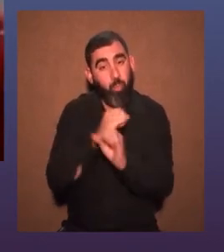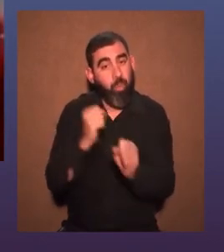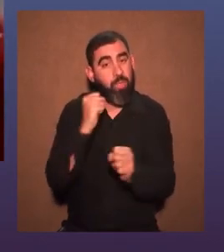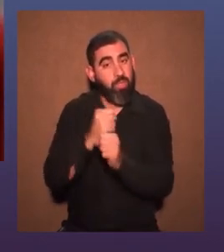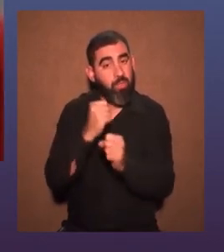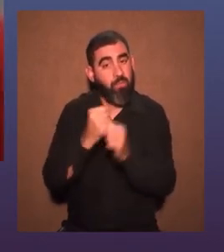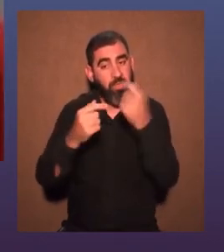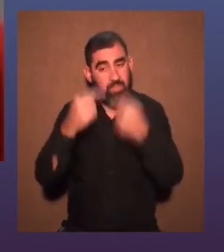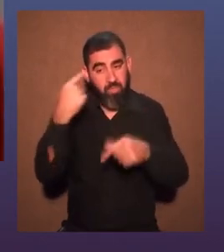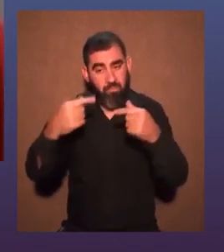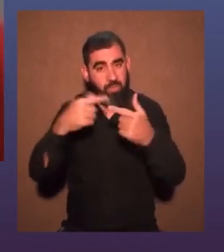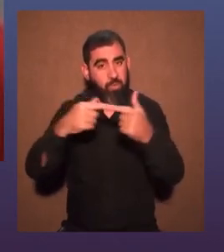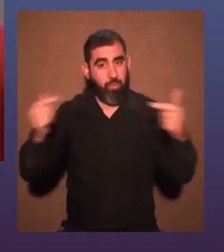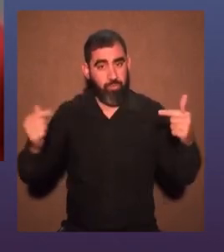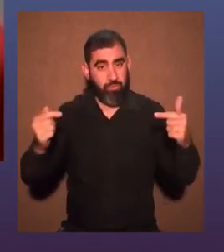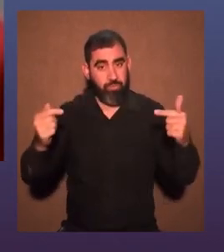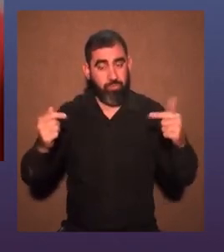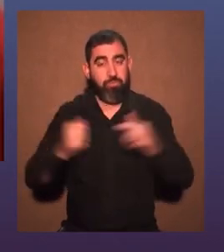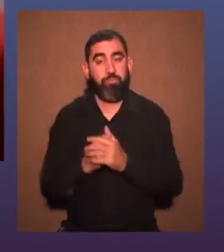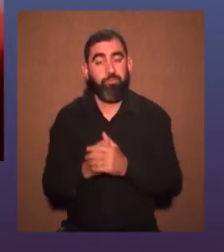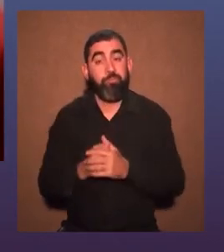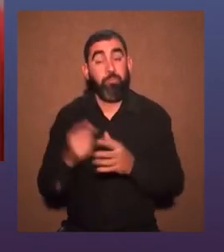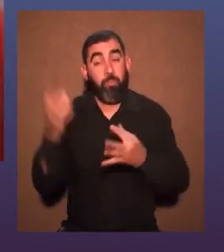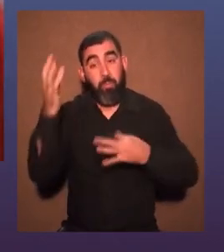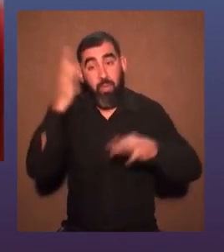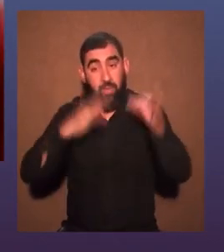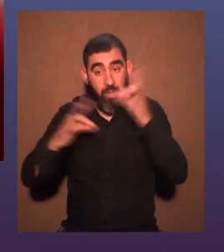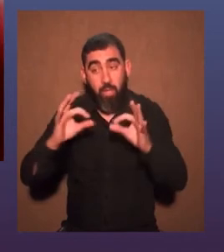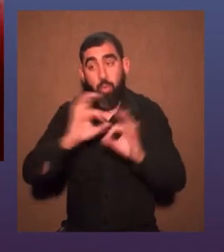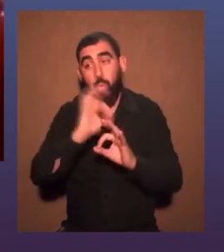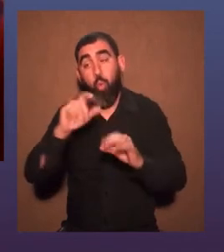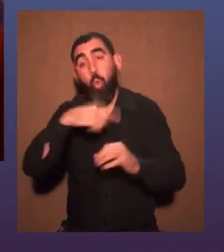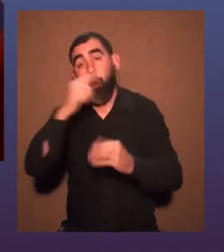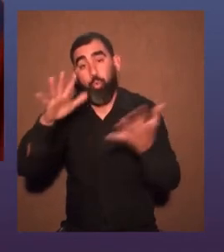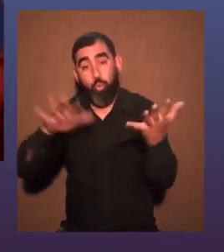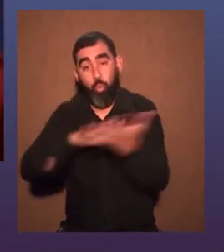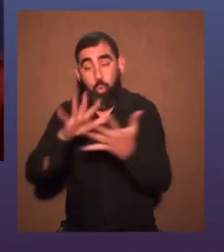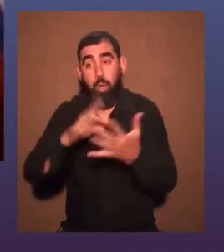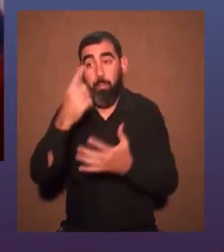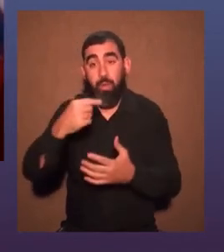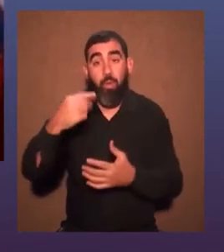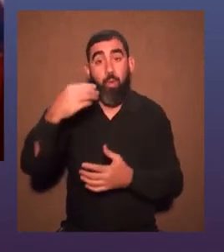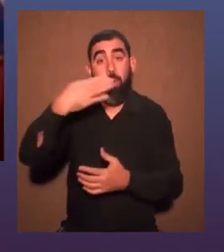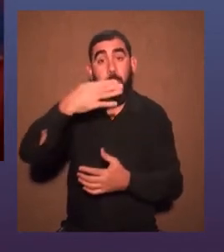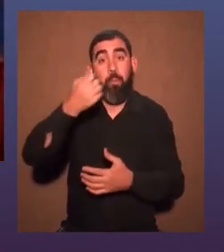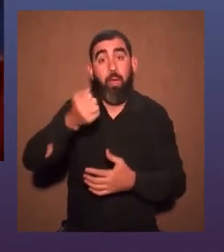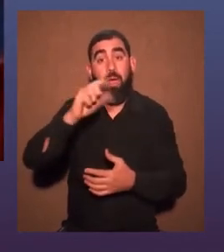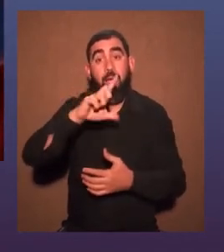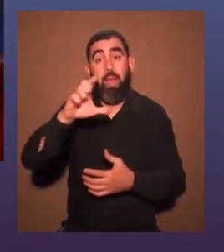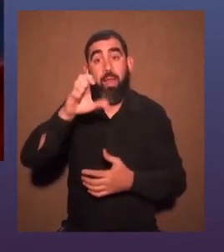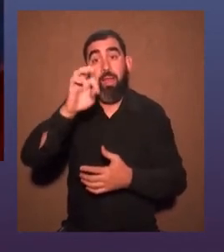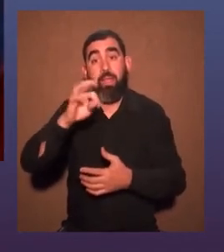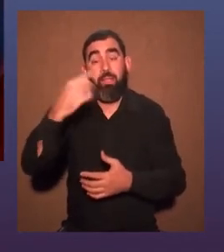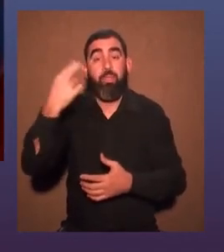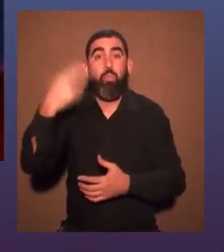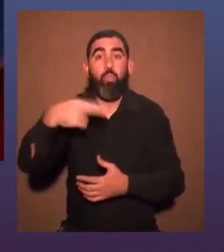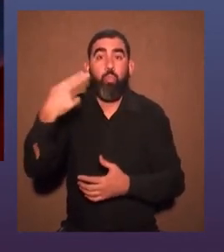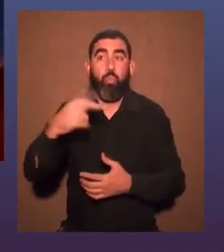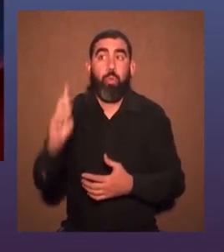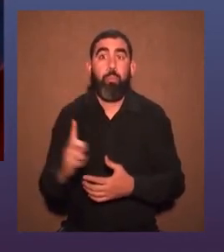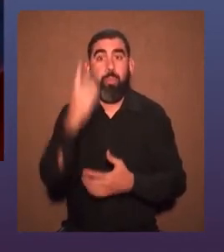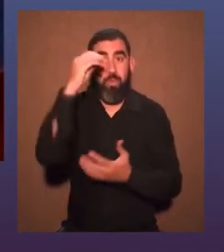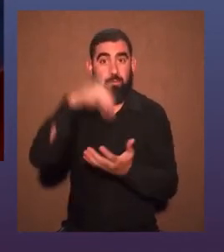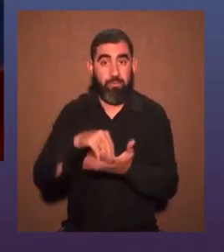trabajar en esas cosas también, en esos rubros, donde en el teatro o en otros lugares sí he trabajado, pero en el ballet no me ha tocado. Y fue muy, muy